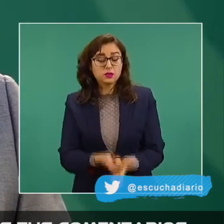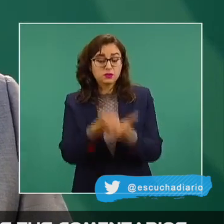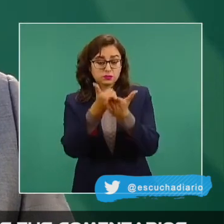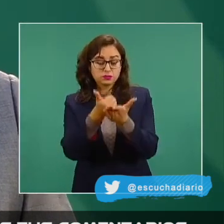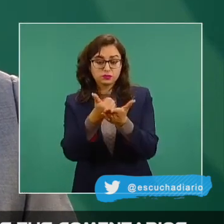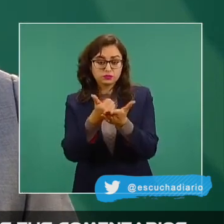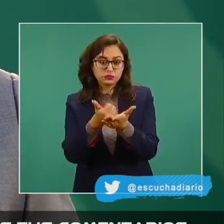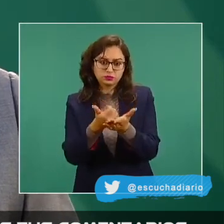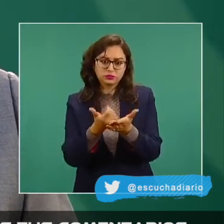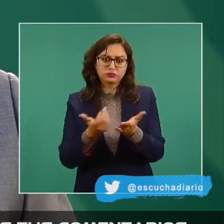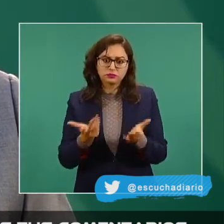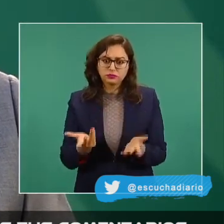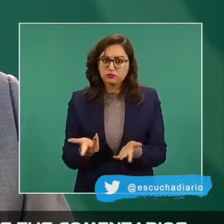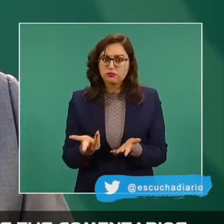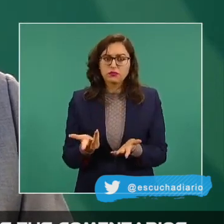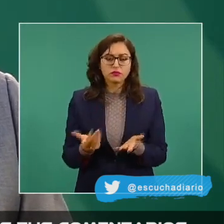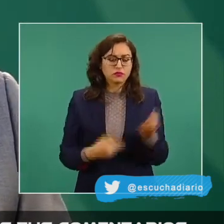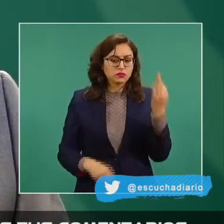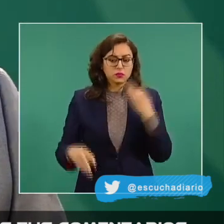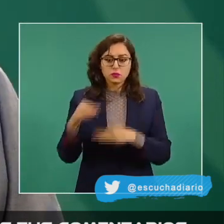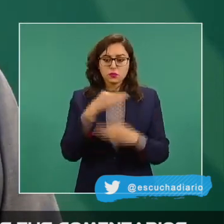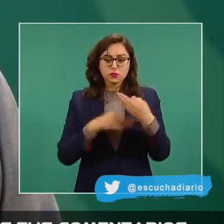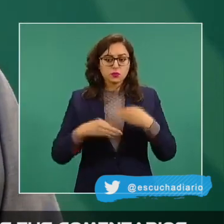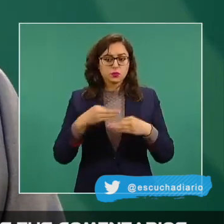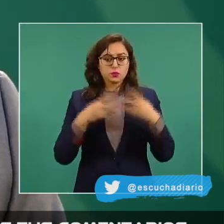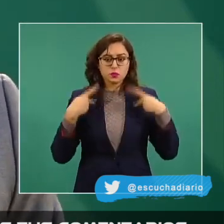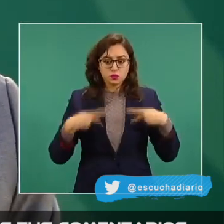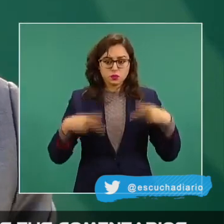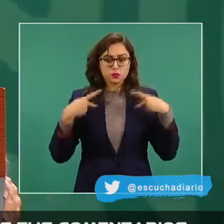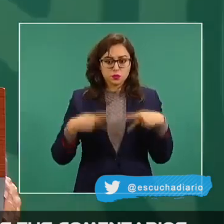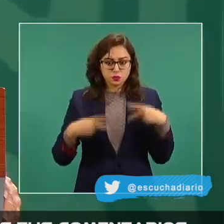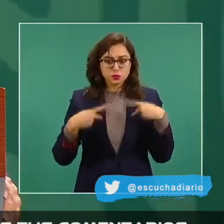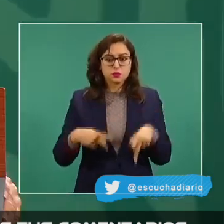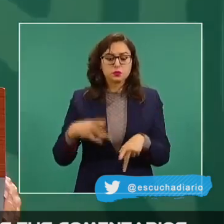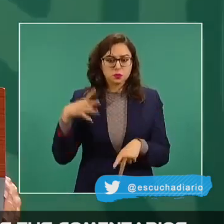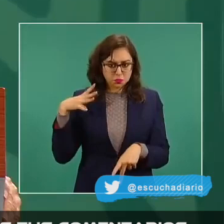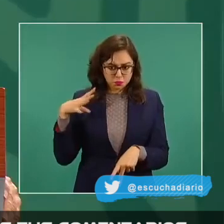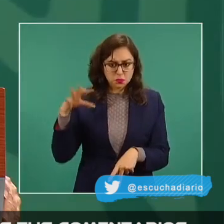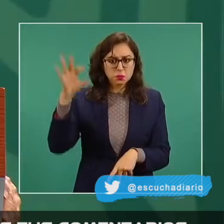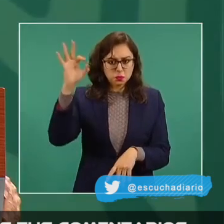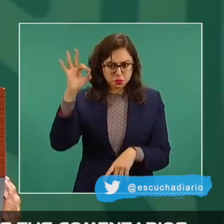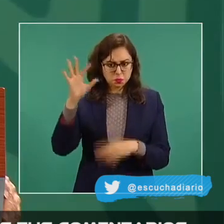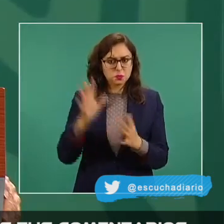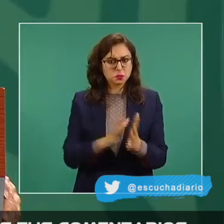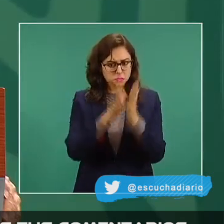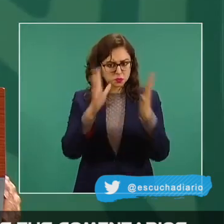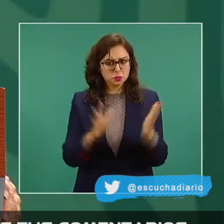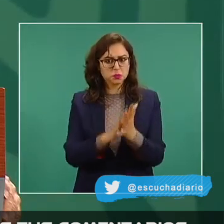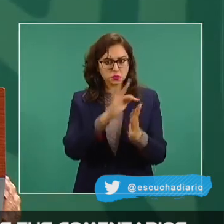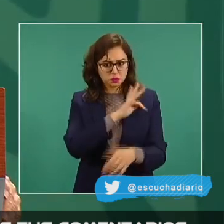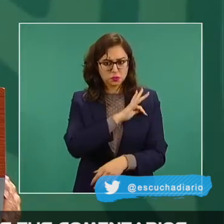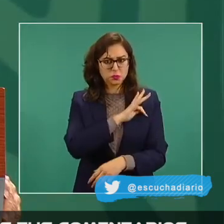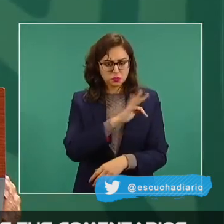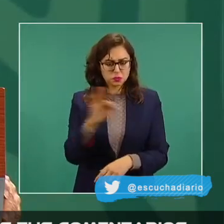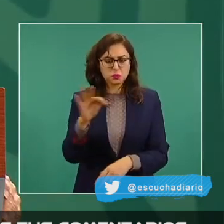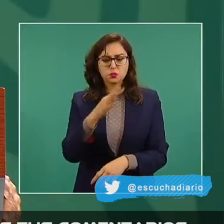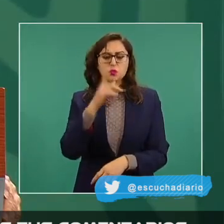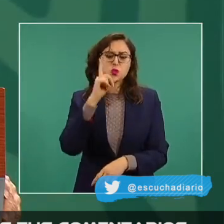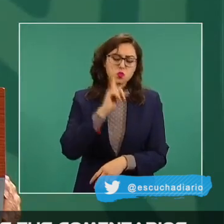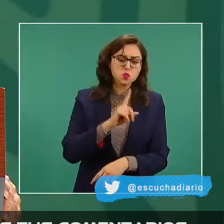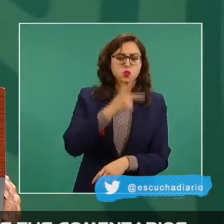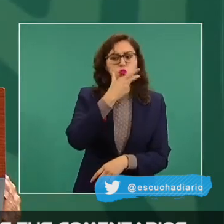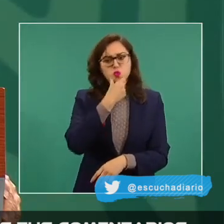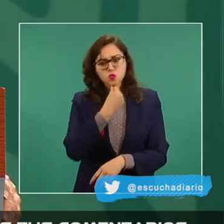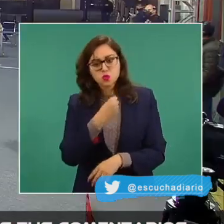y cualquier ciudadano puede ser voluntario. Si me permite, mujeres, hombres.